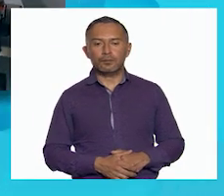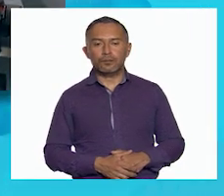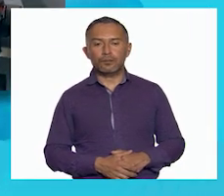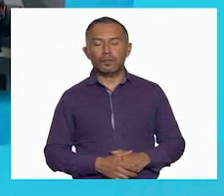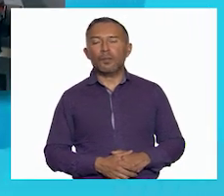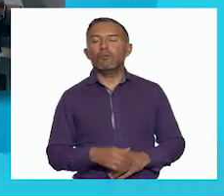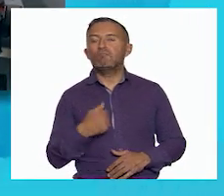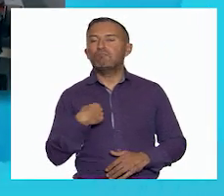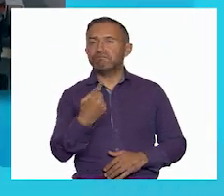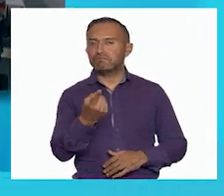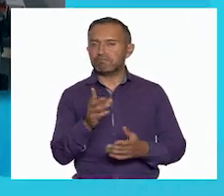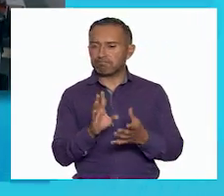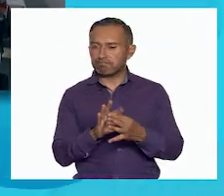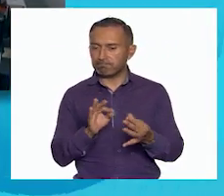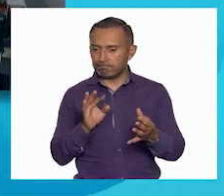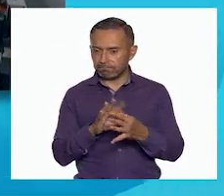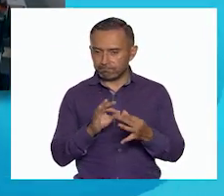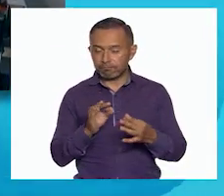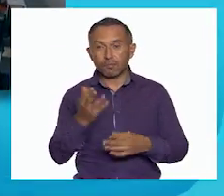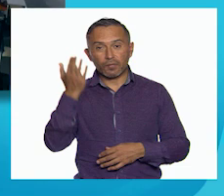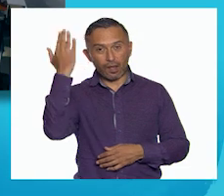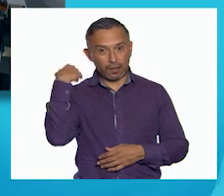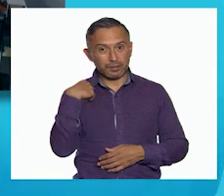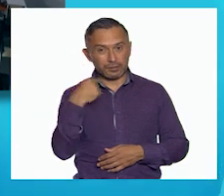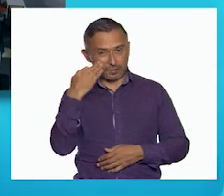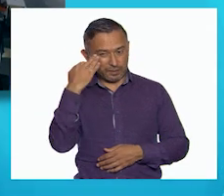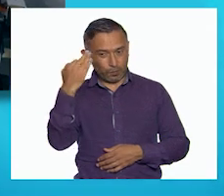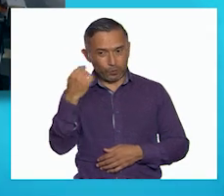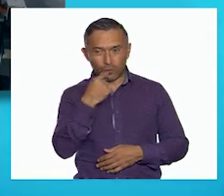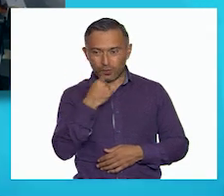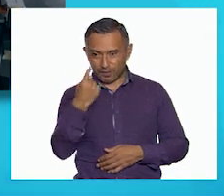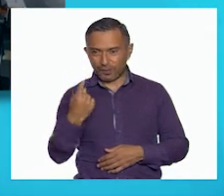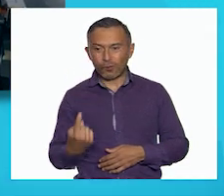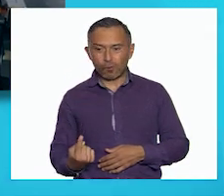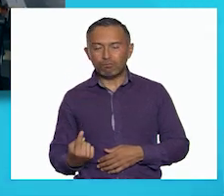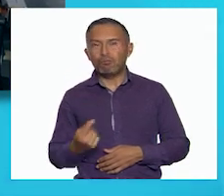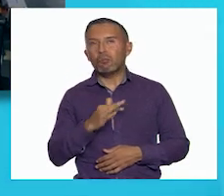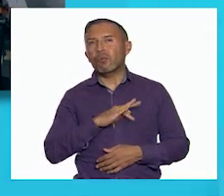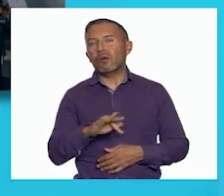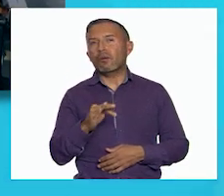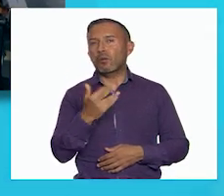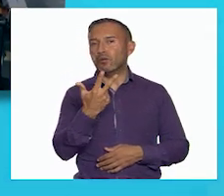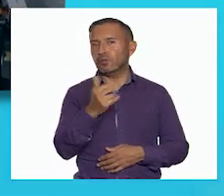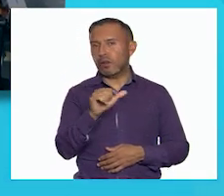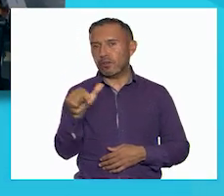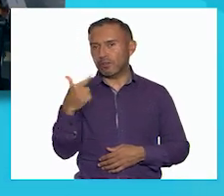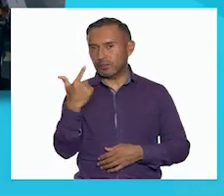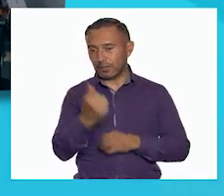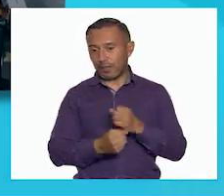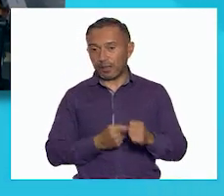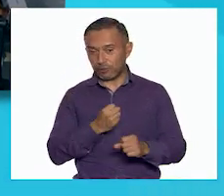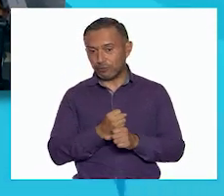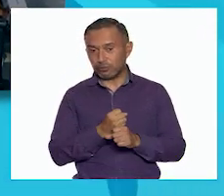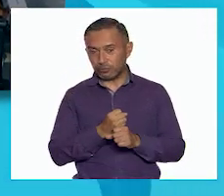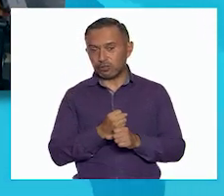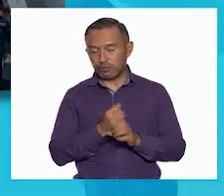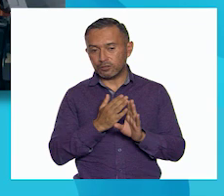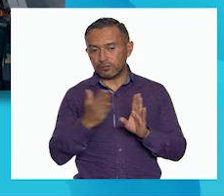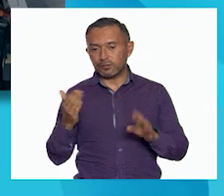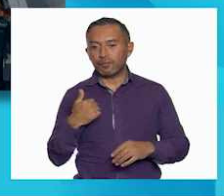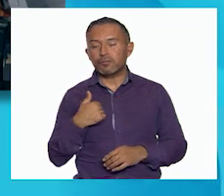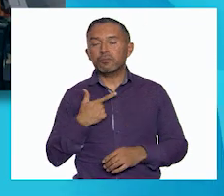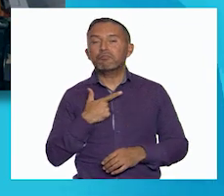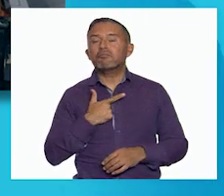Les contaré que cuando era niño y entre los 8 y los 12 años, me